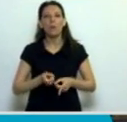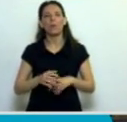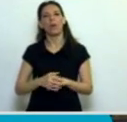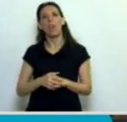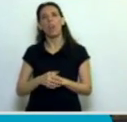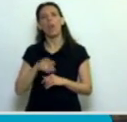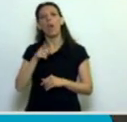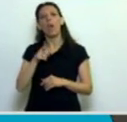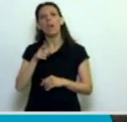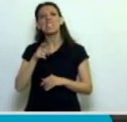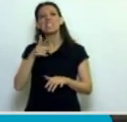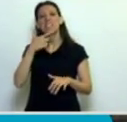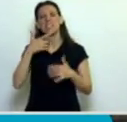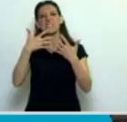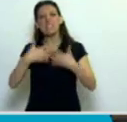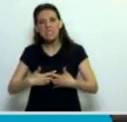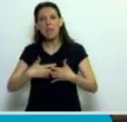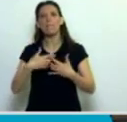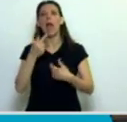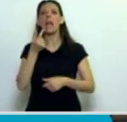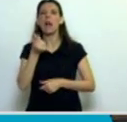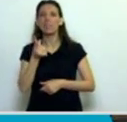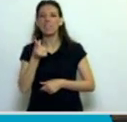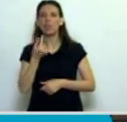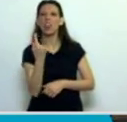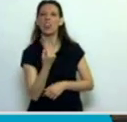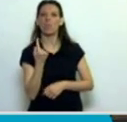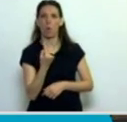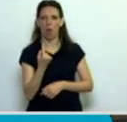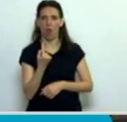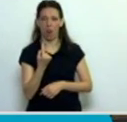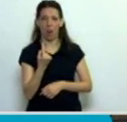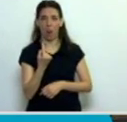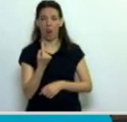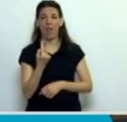implementación del denominado sistema de capitalización individual,